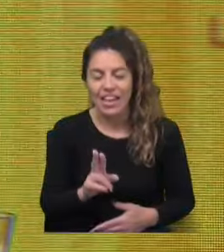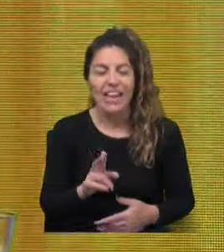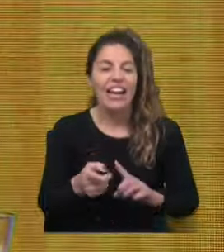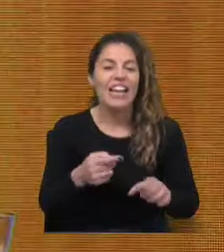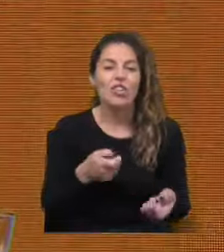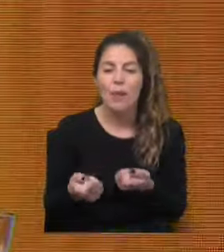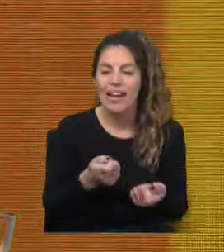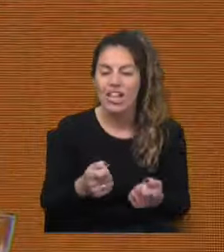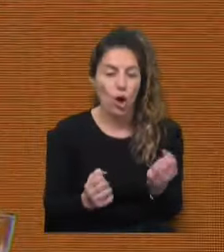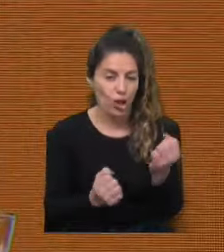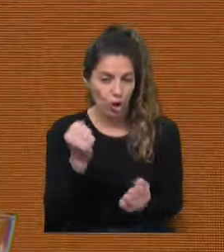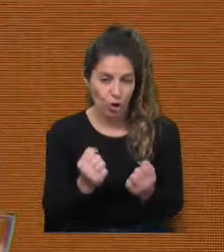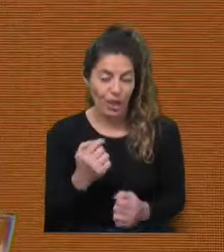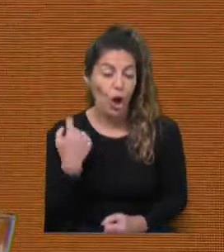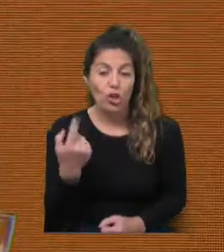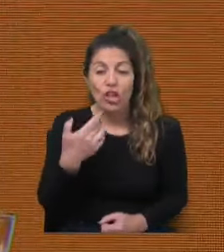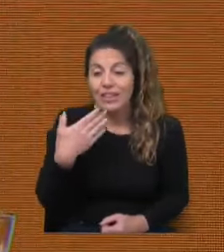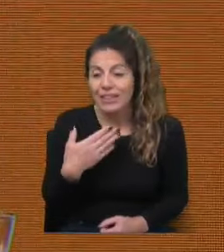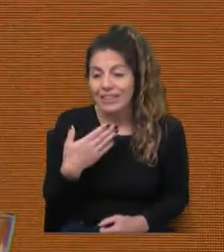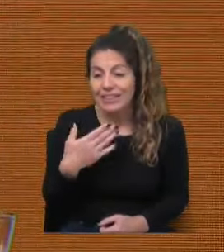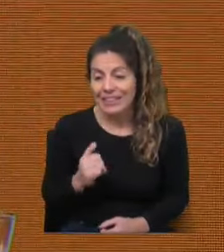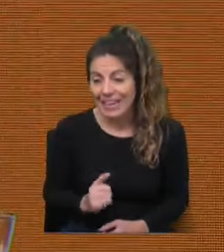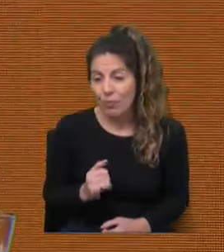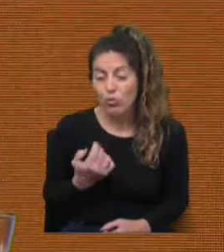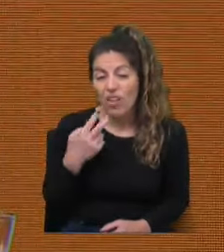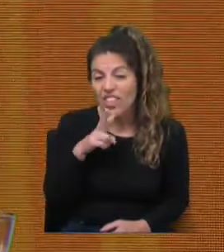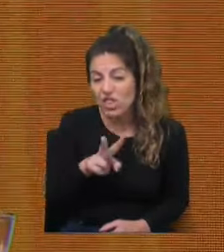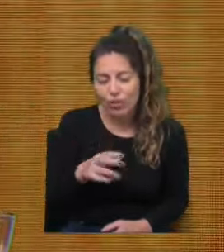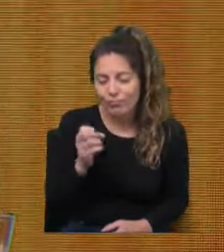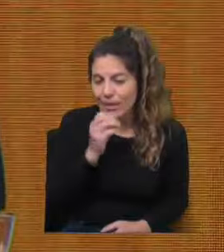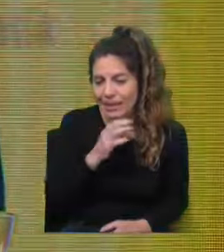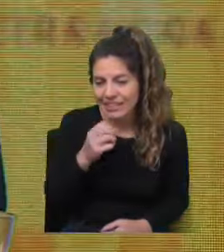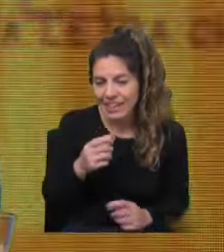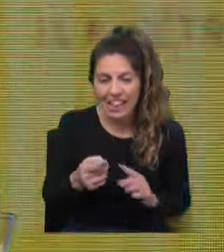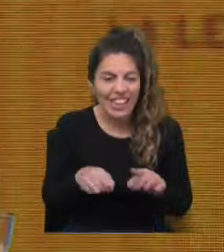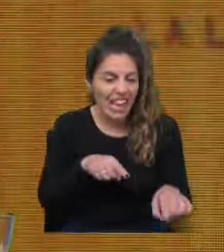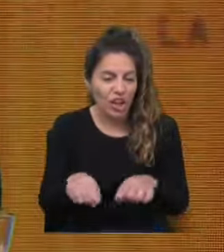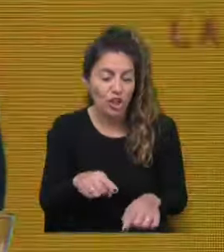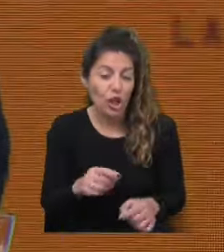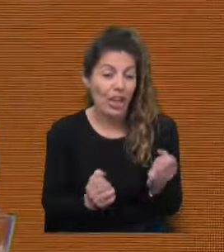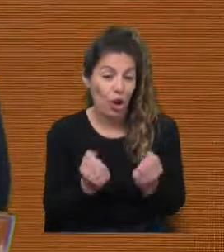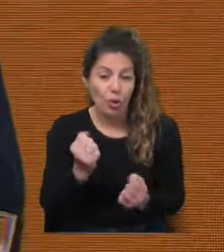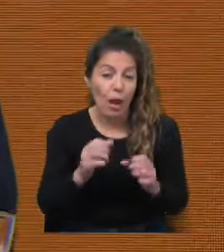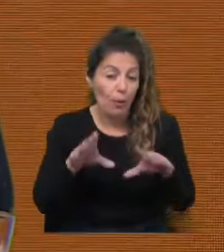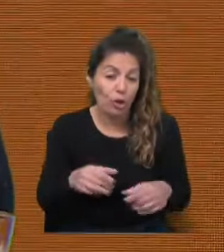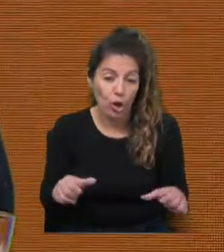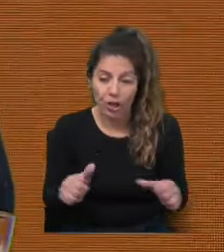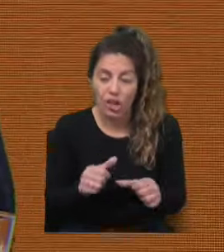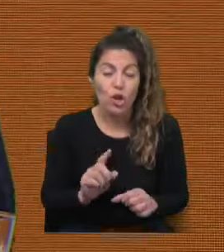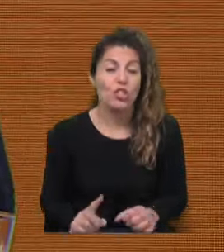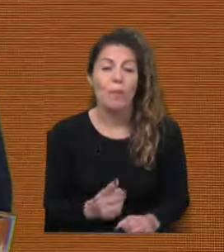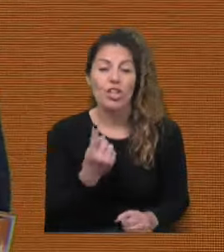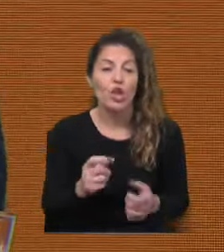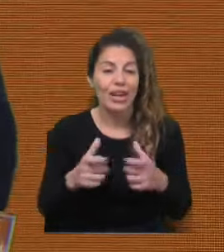económico. Nosotros tenemos una visión crítica de lo que fue la gestión económica por todas estas cosas. No se priorizó el